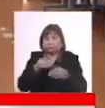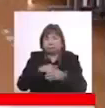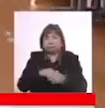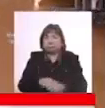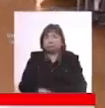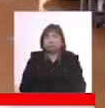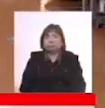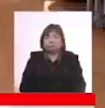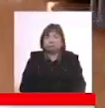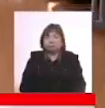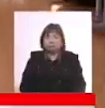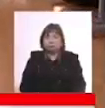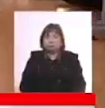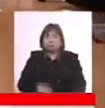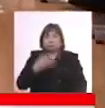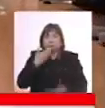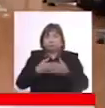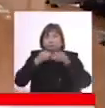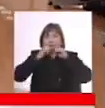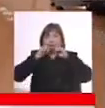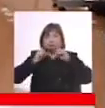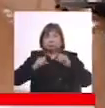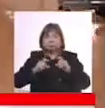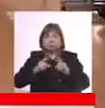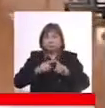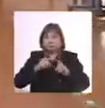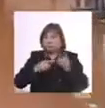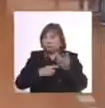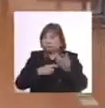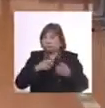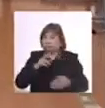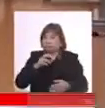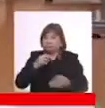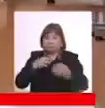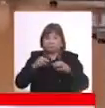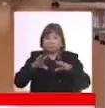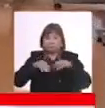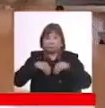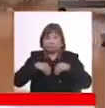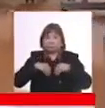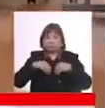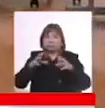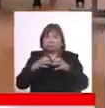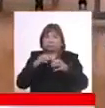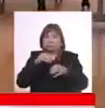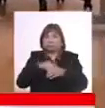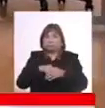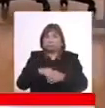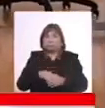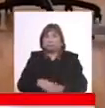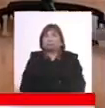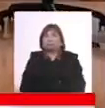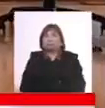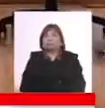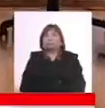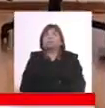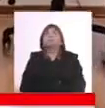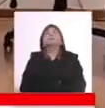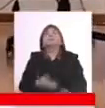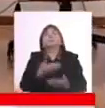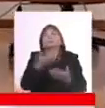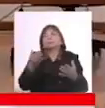presidente. Gracias, secretario técnico. El predictamen ha sido aprobado por unanimidad de los